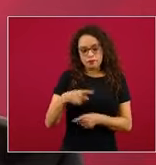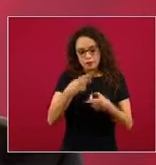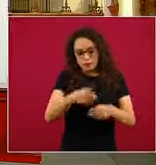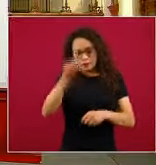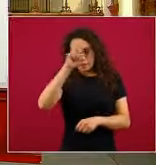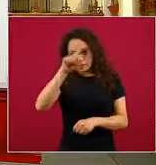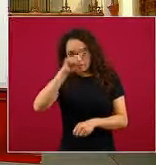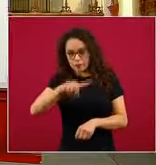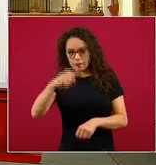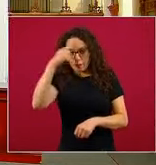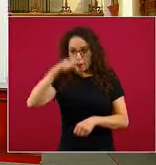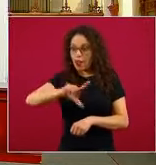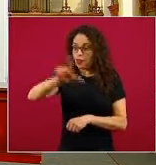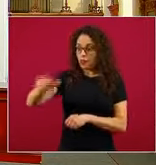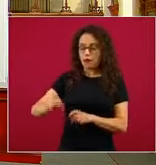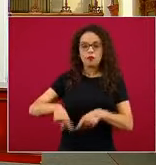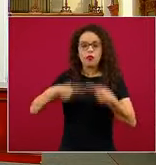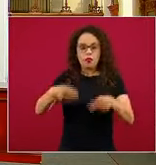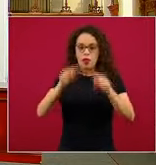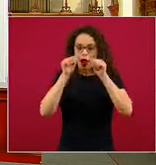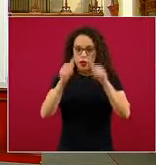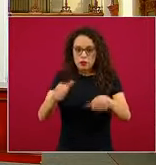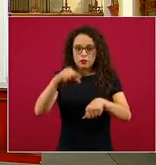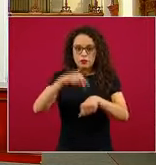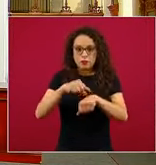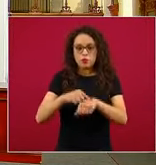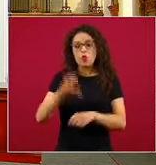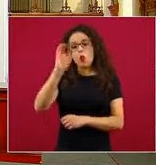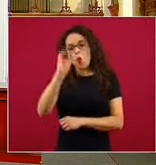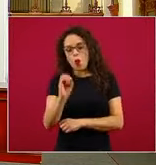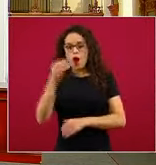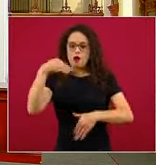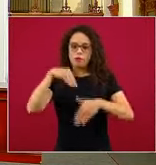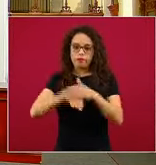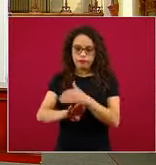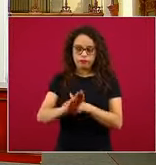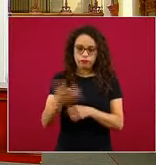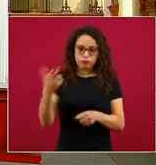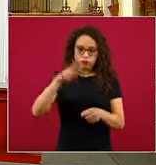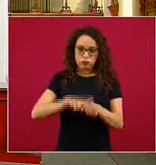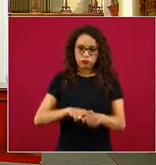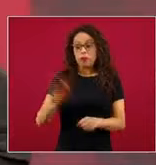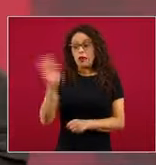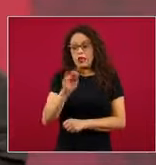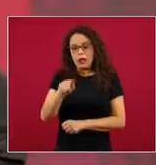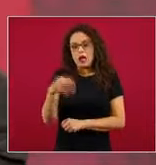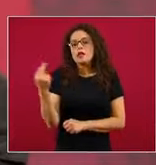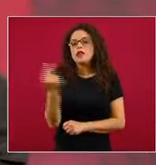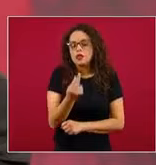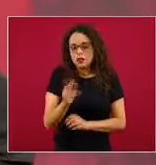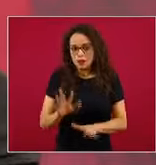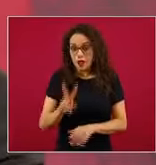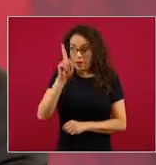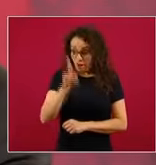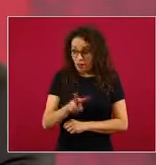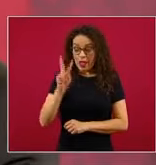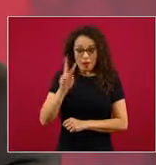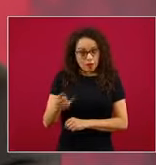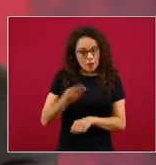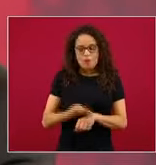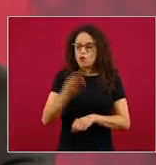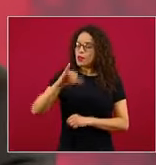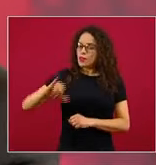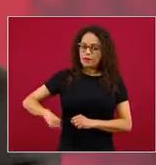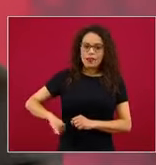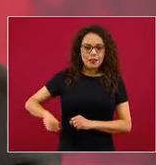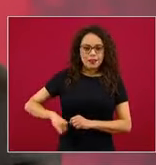a atención médica y, en su caso, hospitalización, si así fuera el caso. Van a ver que es interesante ver lo que ocurre a nivel local, nos